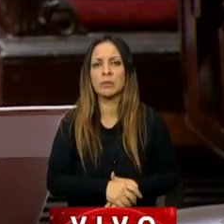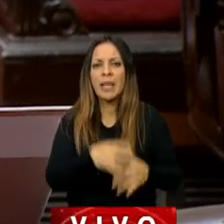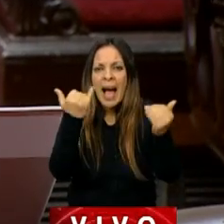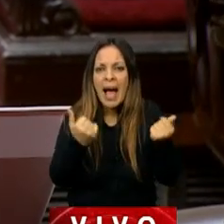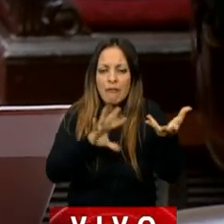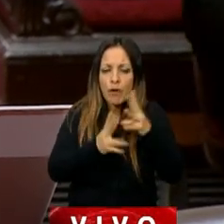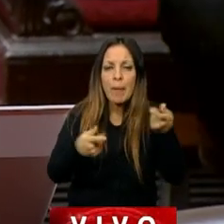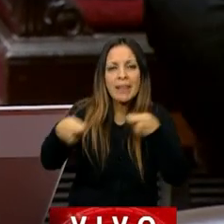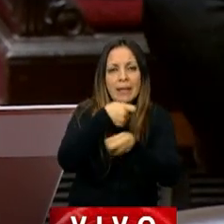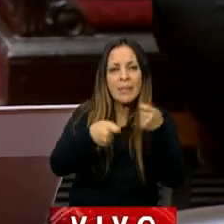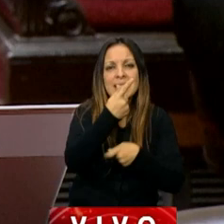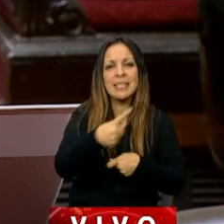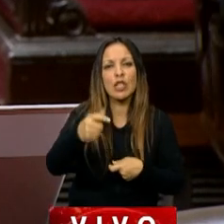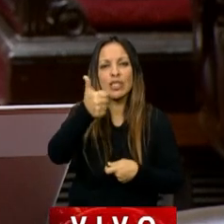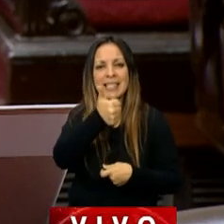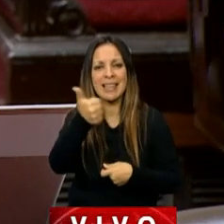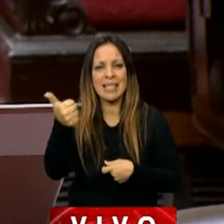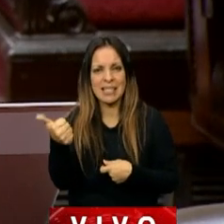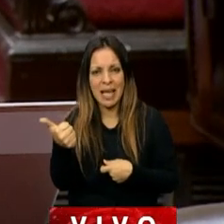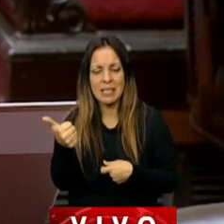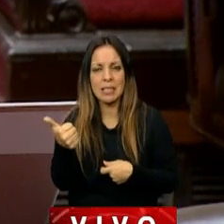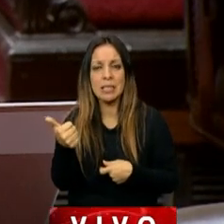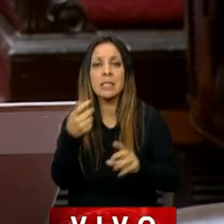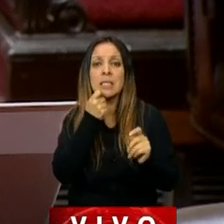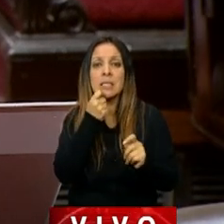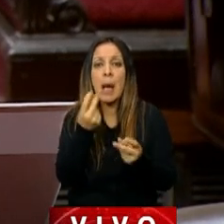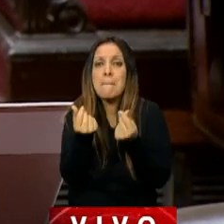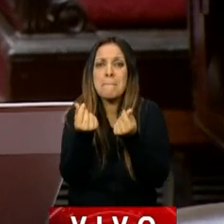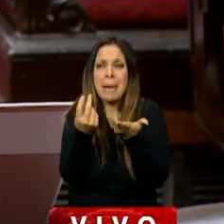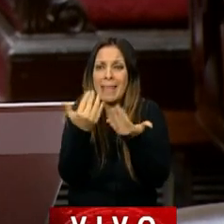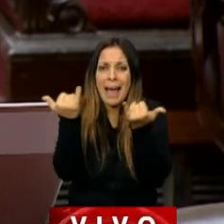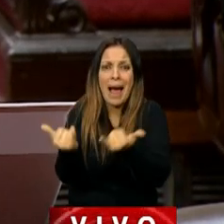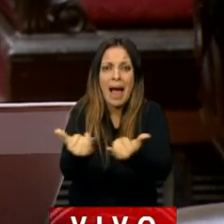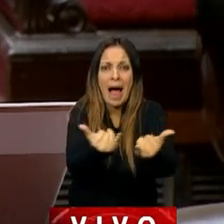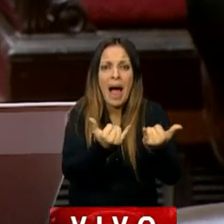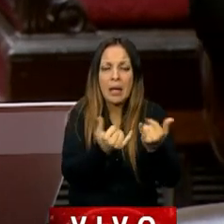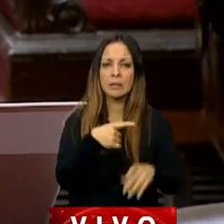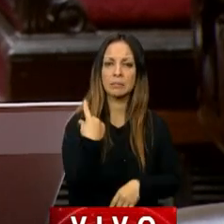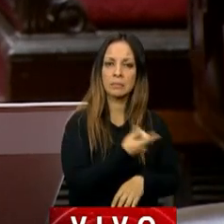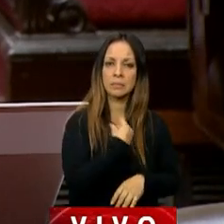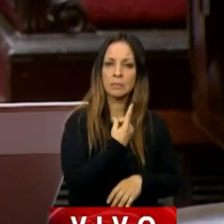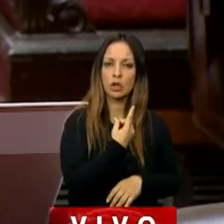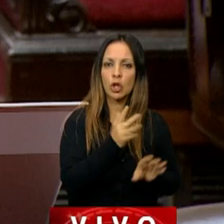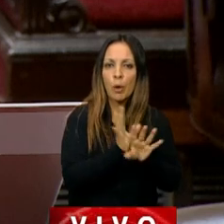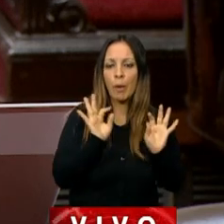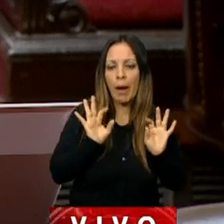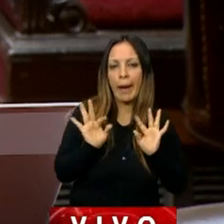términos de intercambio de 166, si con plata que nos llueve y nosotros con el